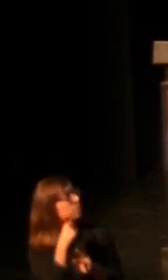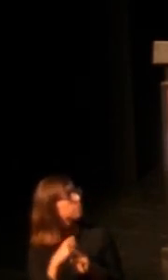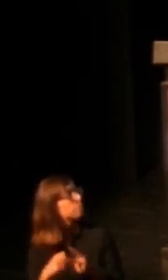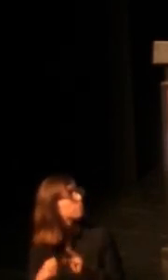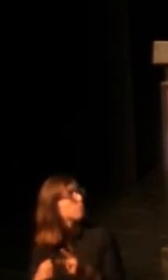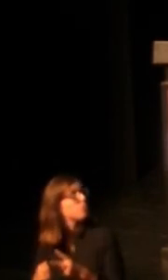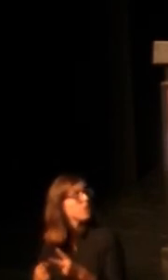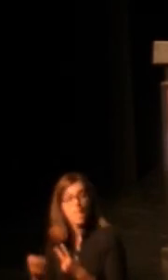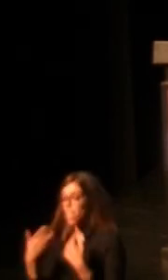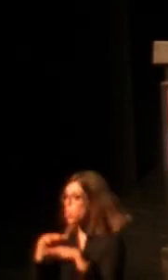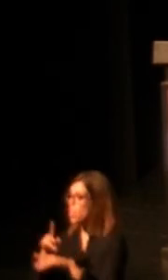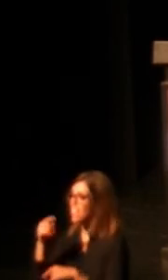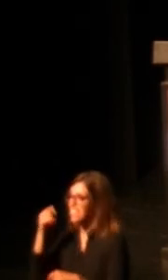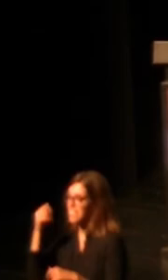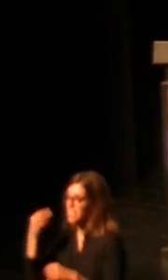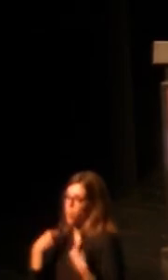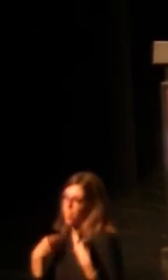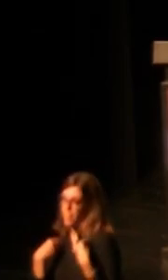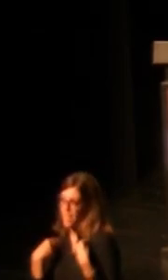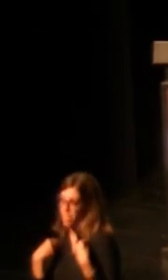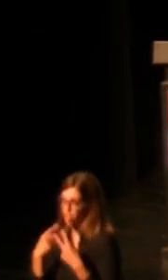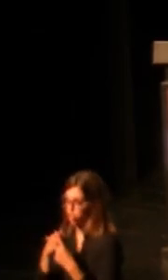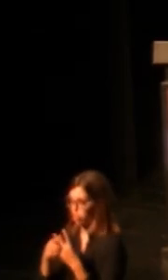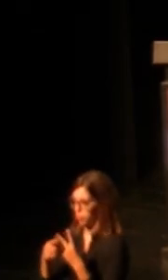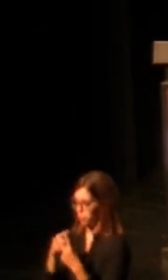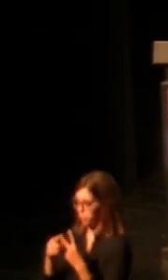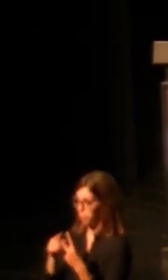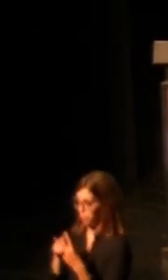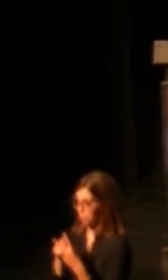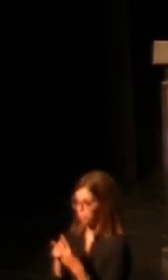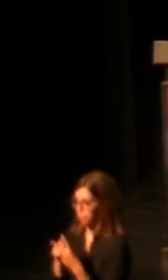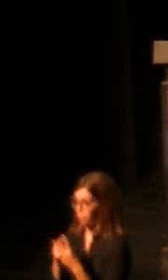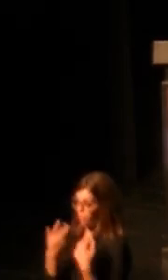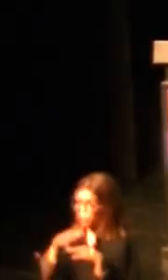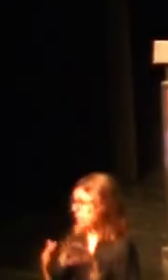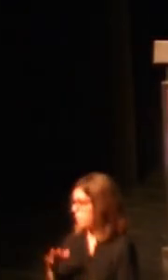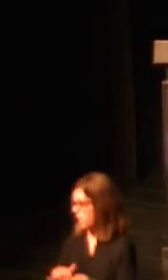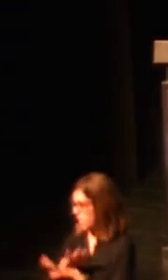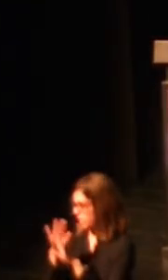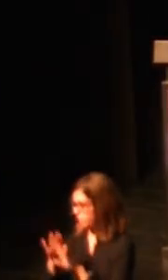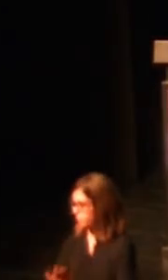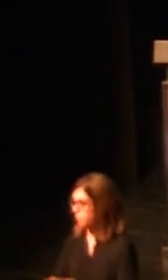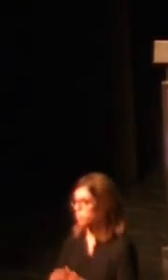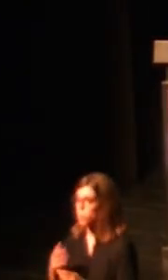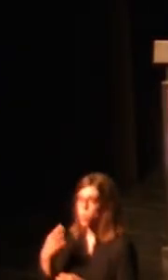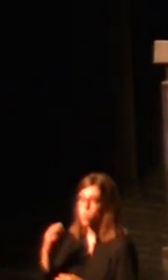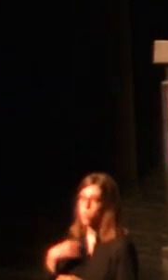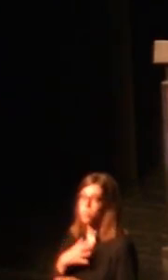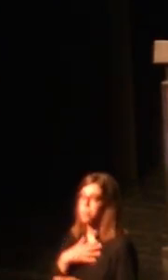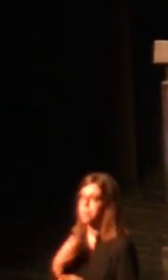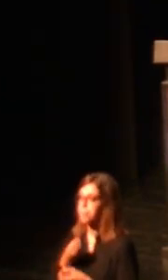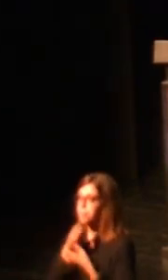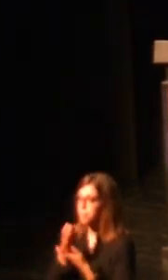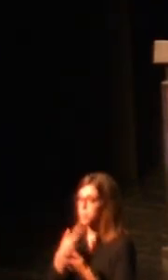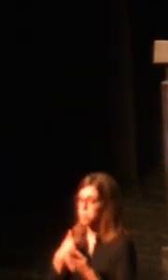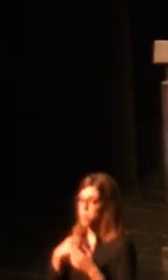medida a que las personas con discapacidad estén cada día más en clave de inclusión y en clave de ciudadanos. Deciros, fijaros, para Grupo